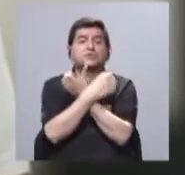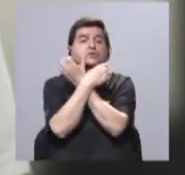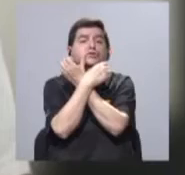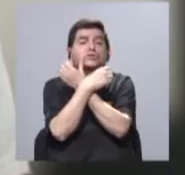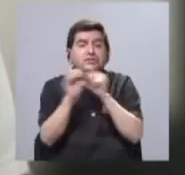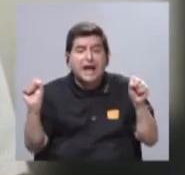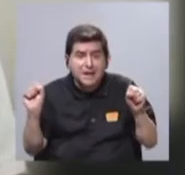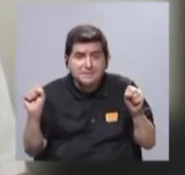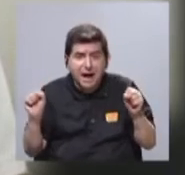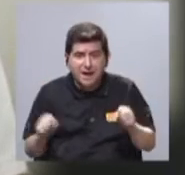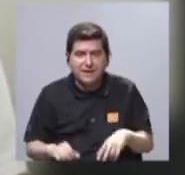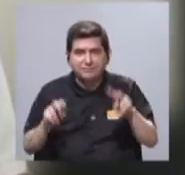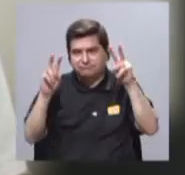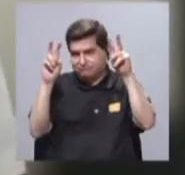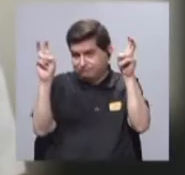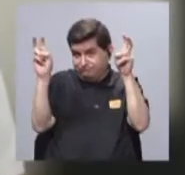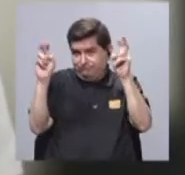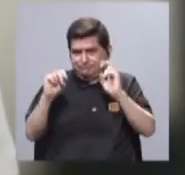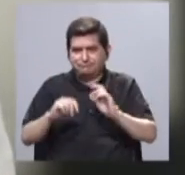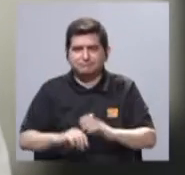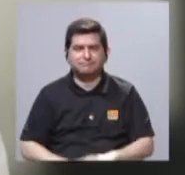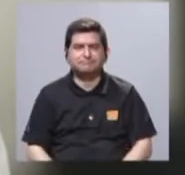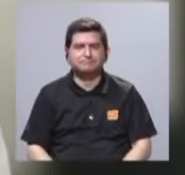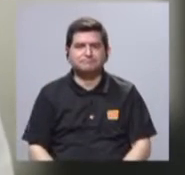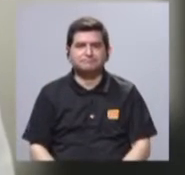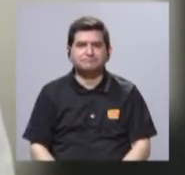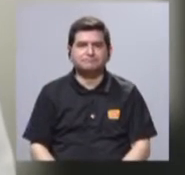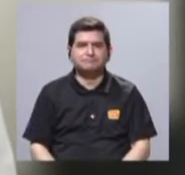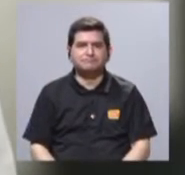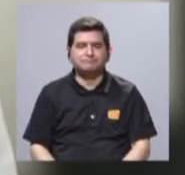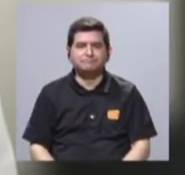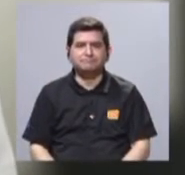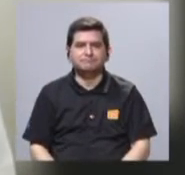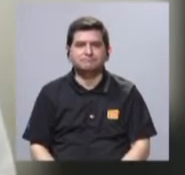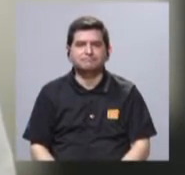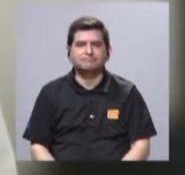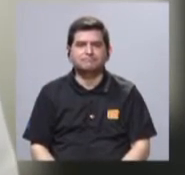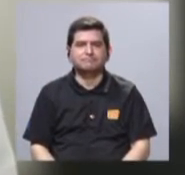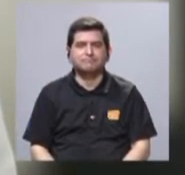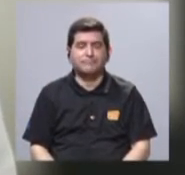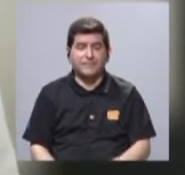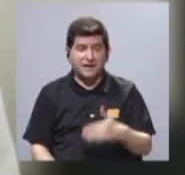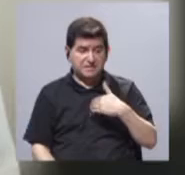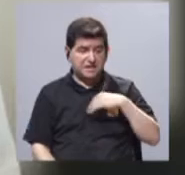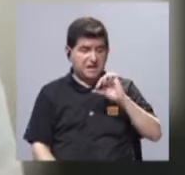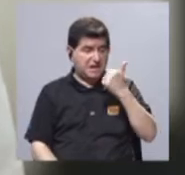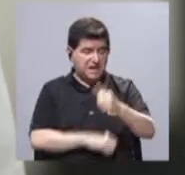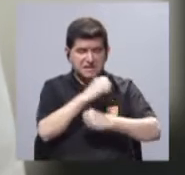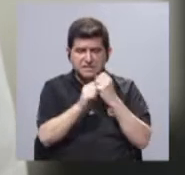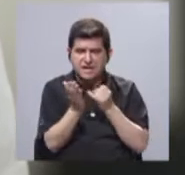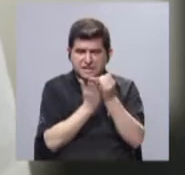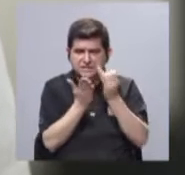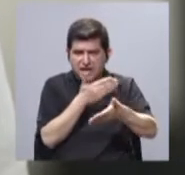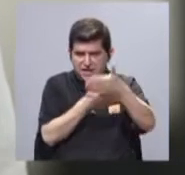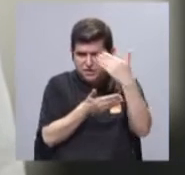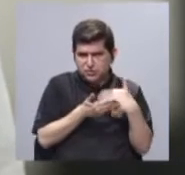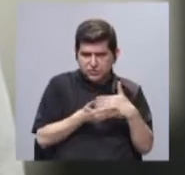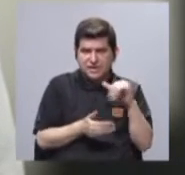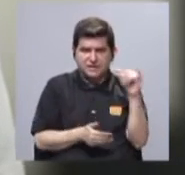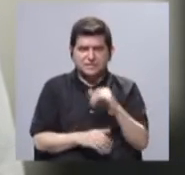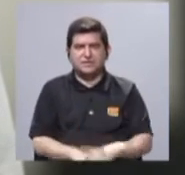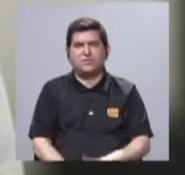es cierto las vacunas de arena mensajero que son modelos de las cosas que nos estás salvando entre comillas